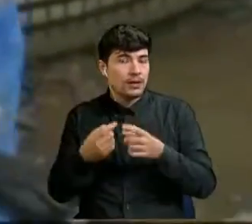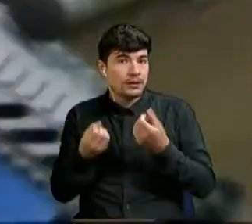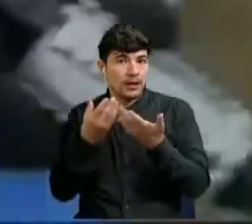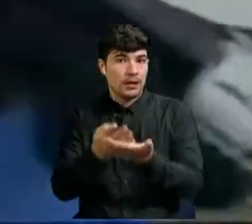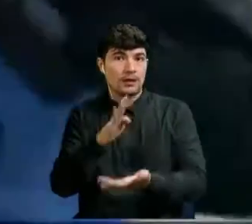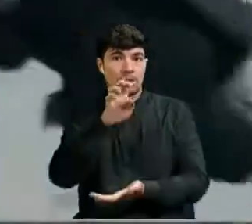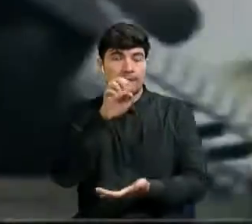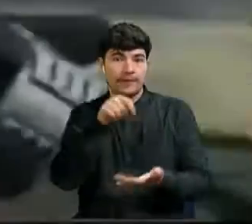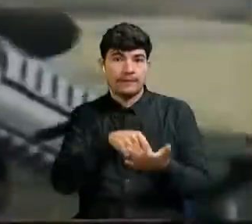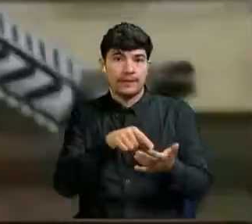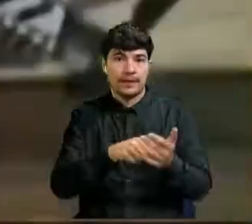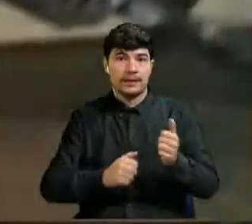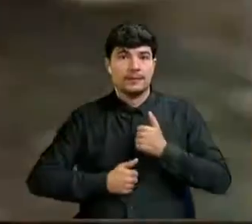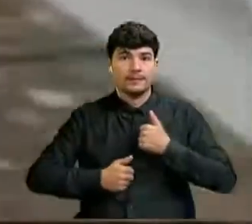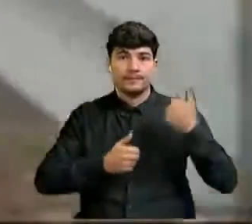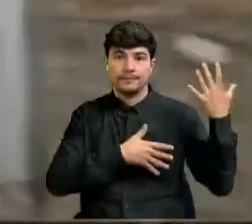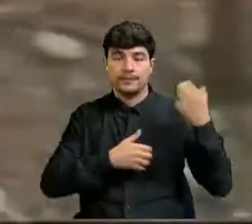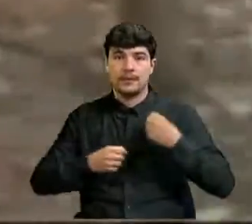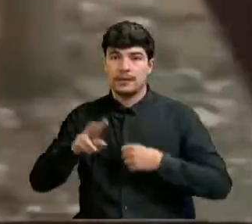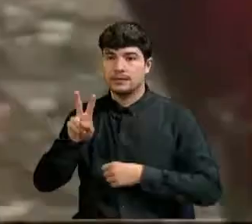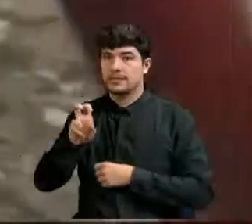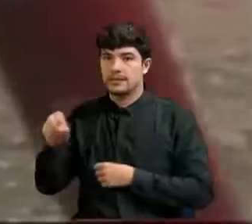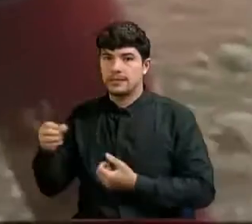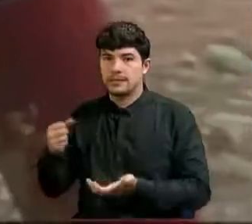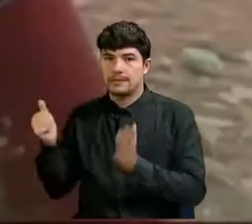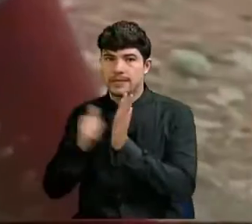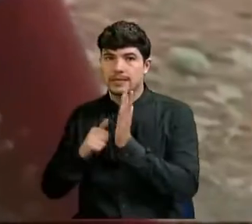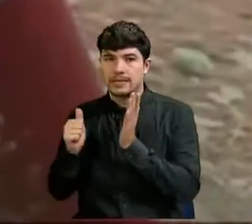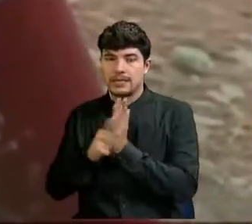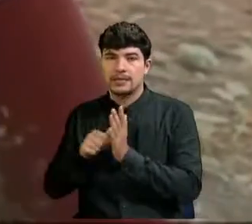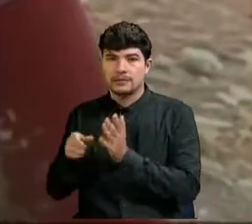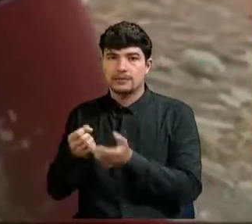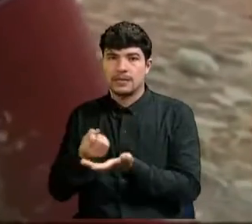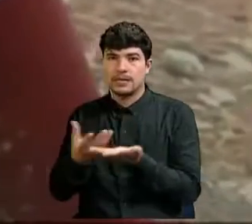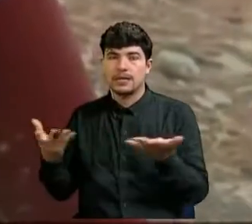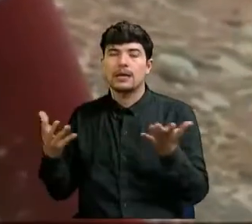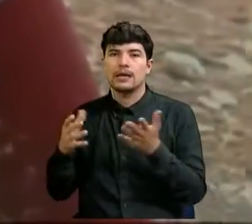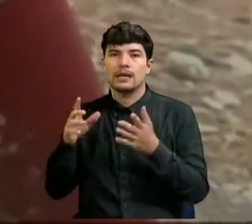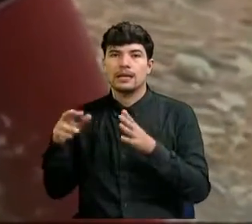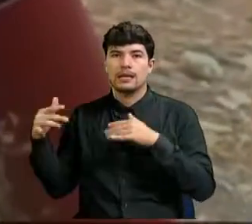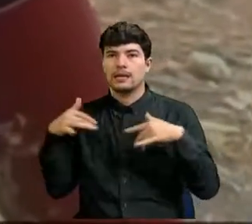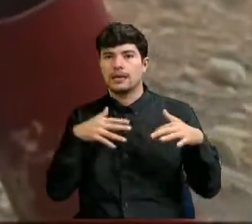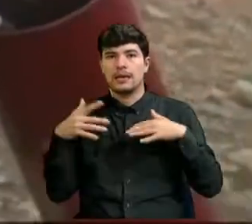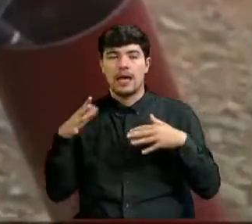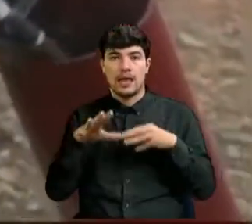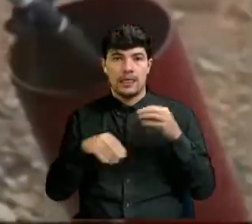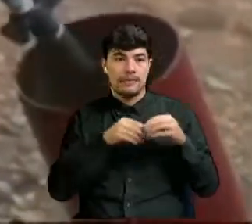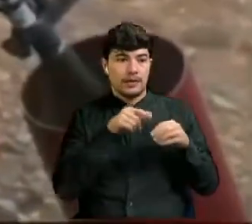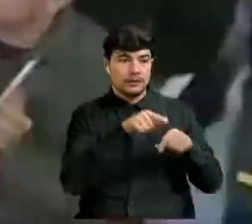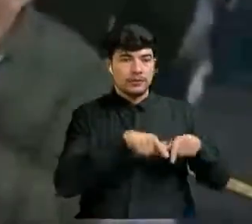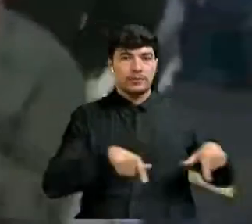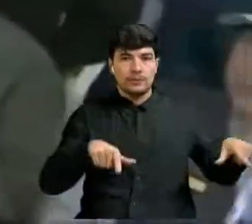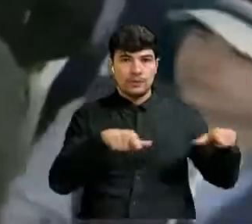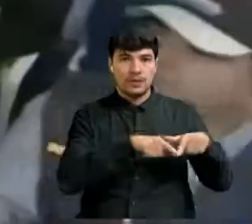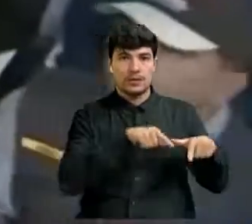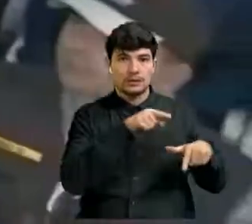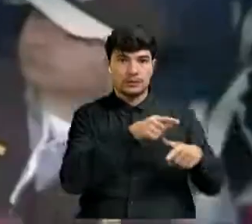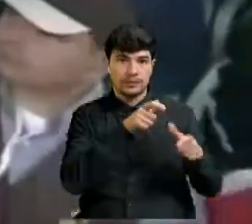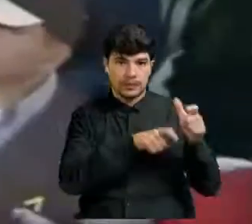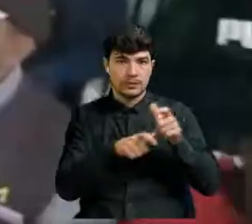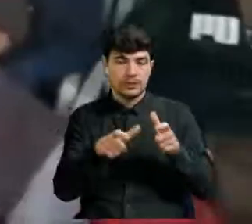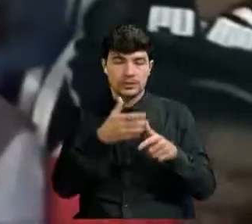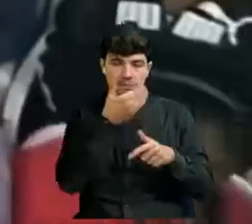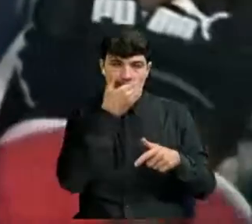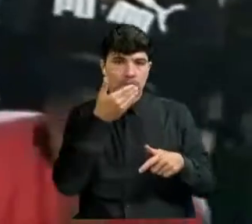9.000 armas y 70 toneladas de material de guerra. Además, este grupo hizo tránsito a su vida civil en diferentes zonas veredales, asumieron